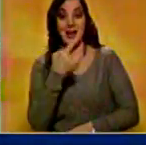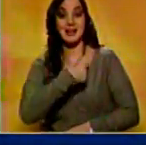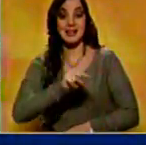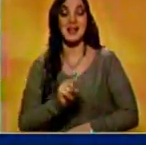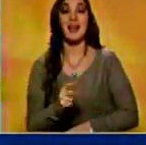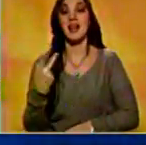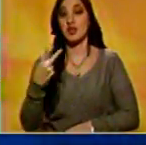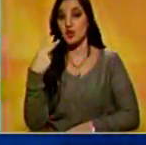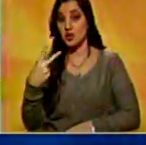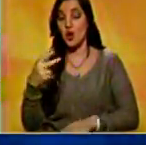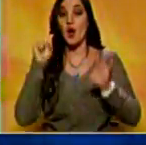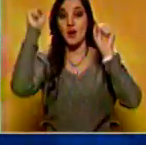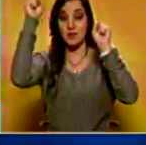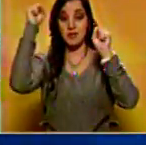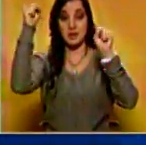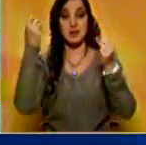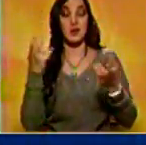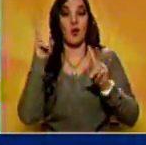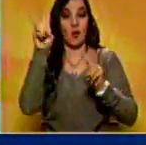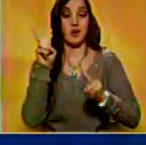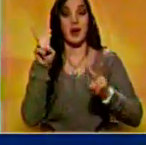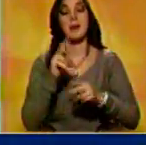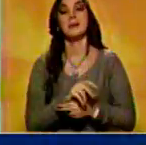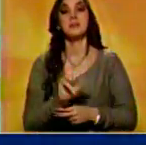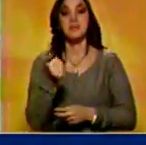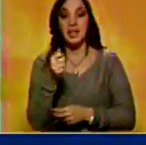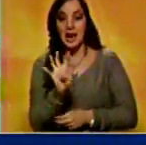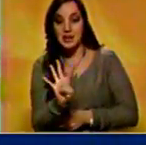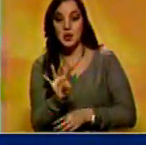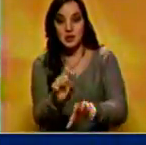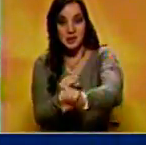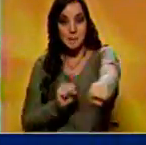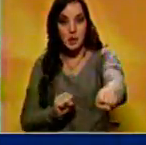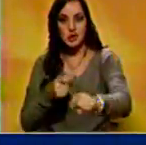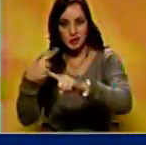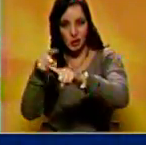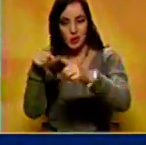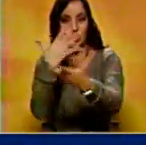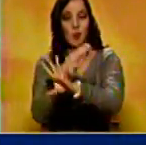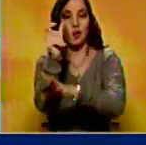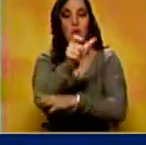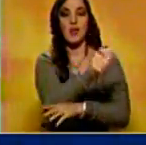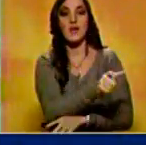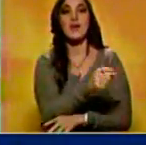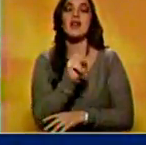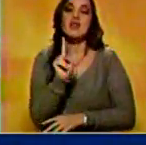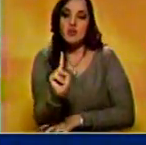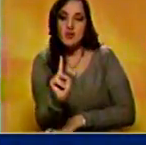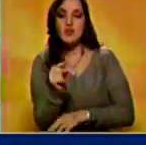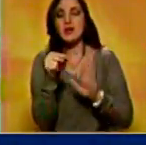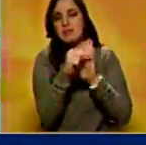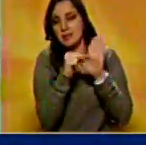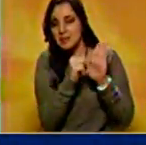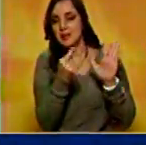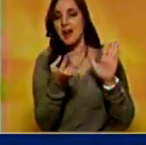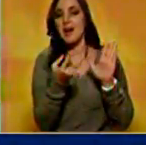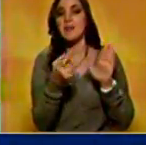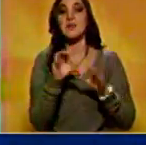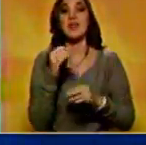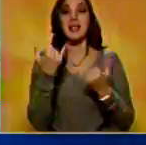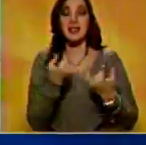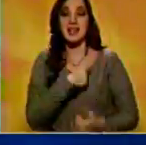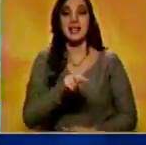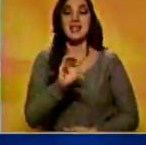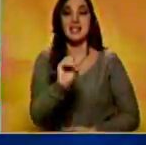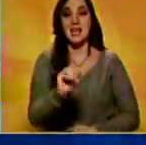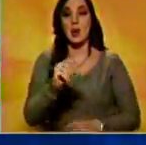victorias, 14 ponches en 14 entradas y 2 tercios de labor con 5 imparables y apenas una rayita para dejar su efectividad en